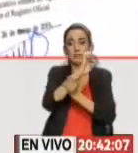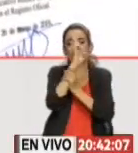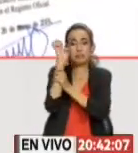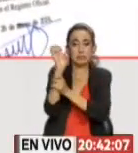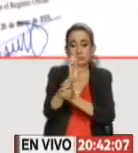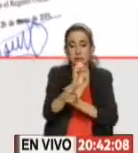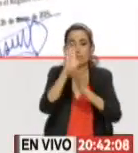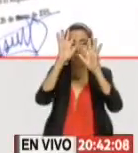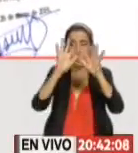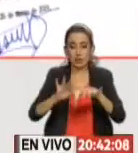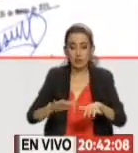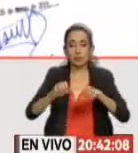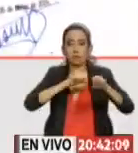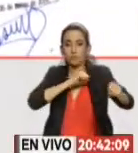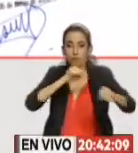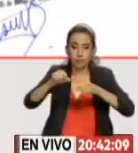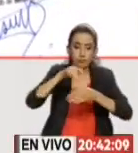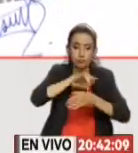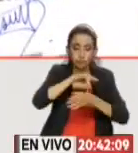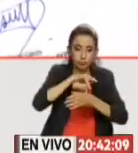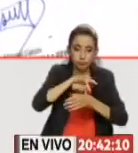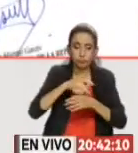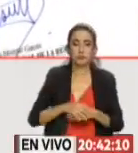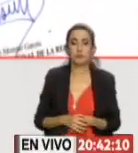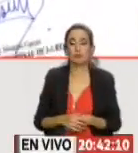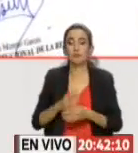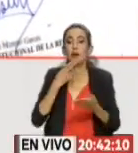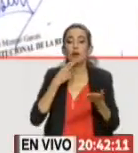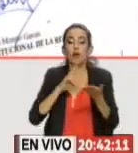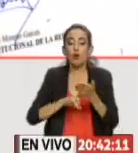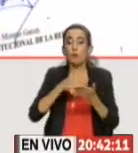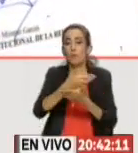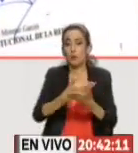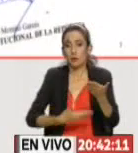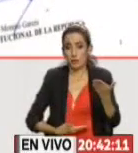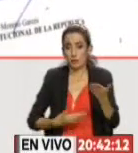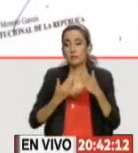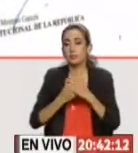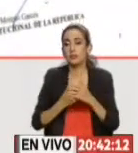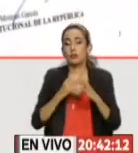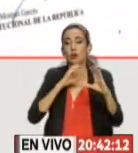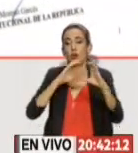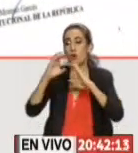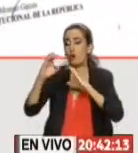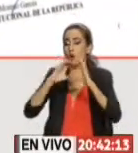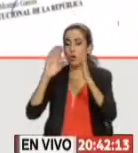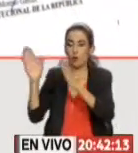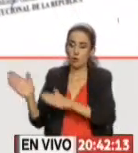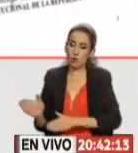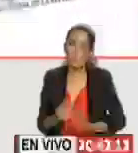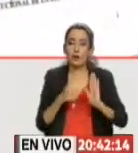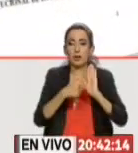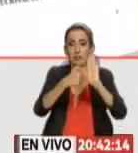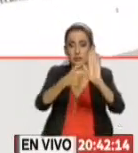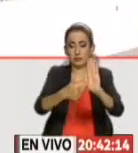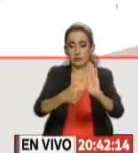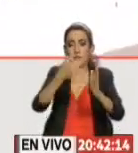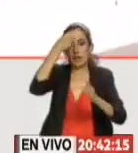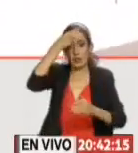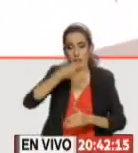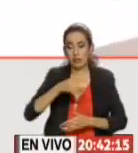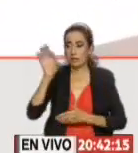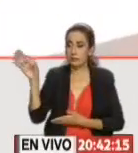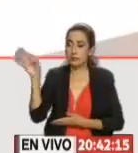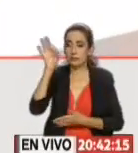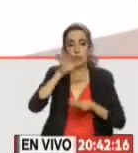y Emergencias. En un comunicado oficial, la Secretaría General de Comunicación indicó que esta designación refuerza